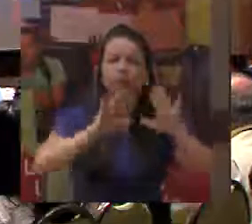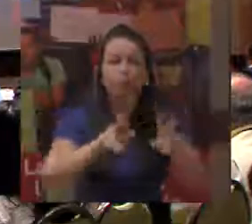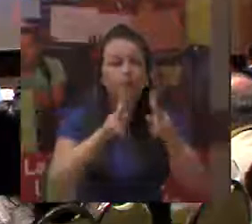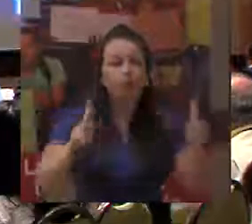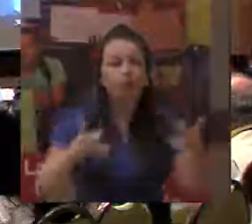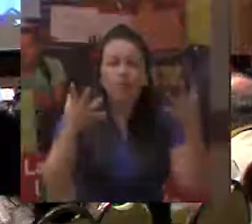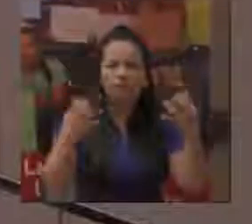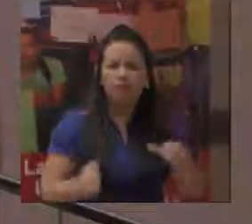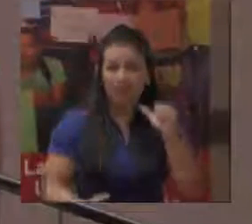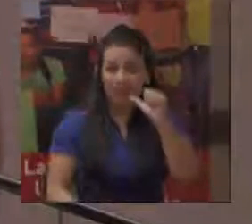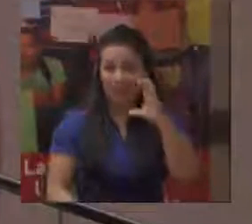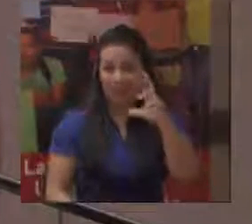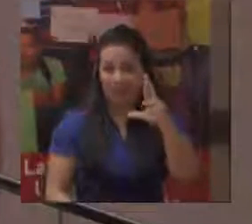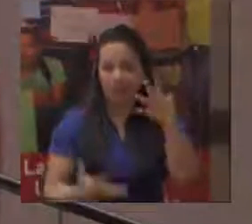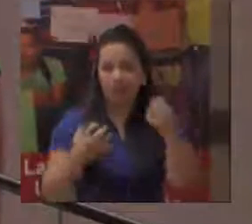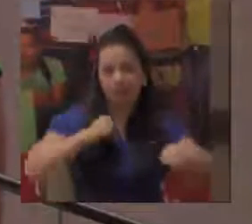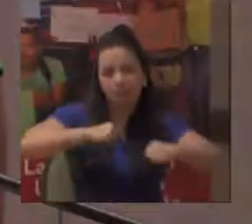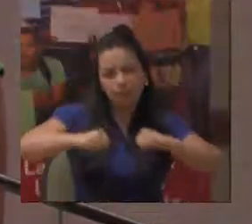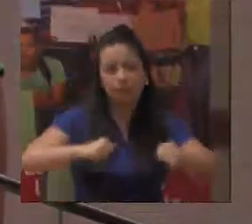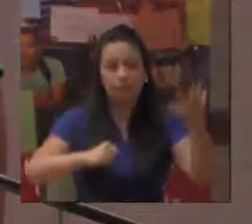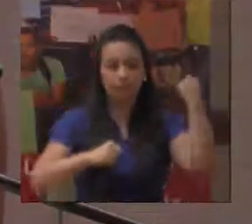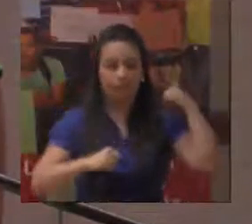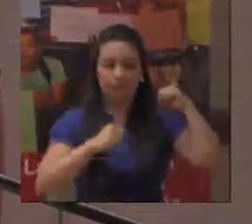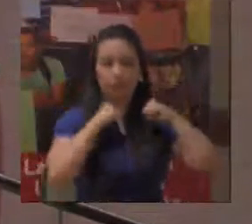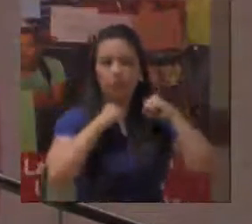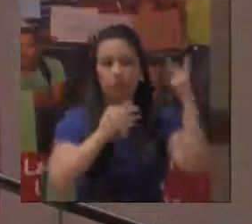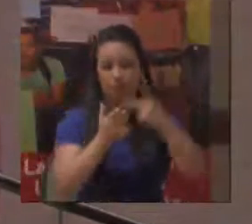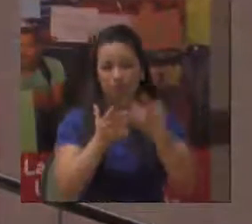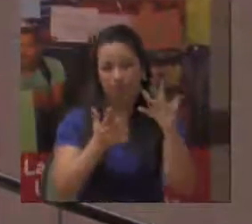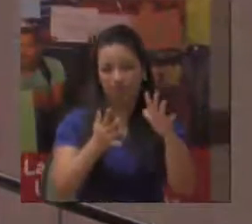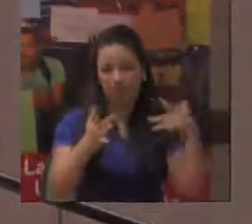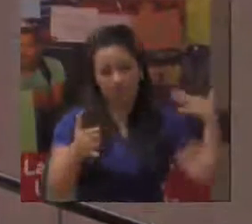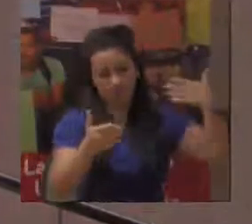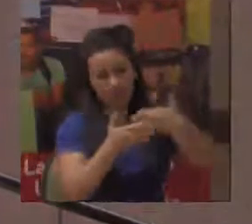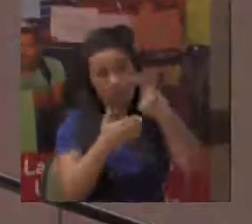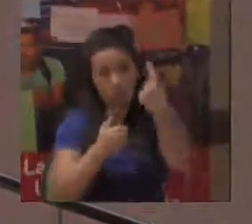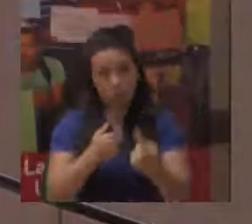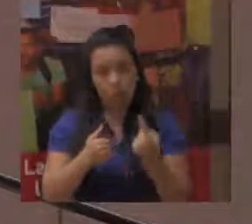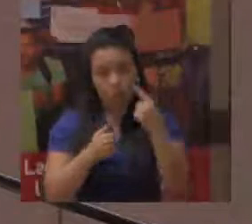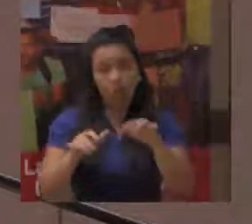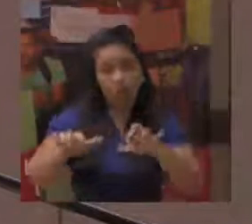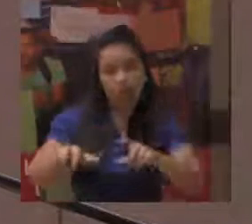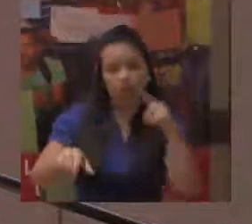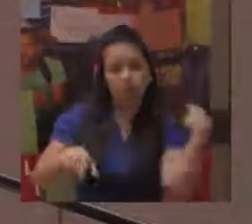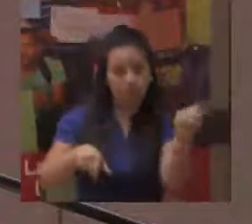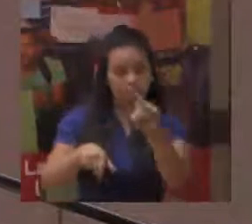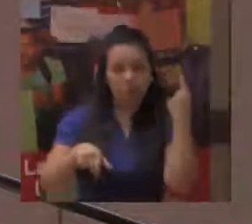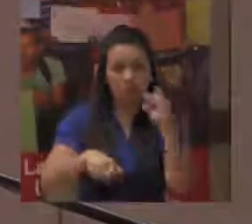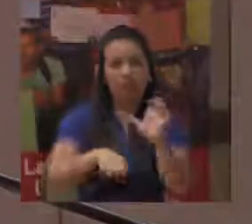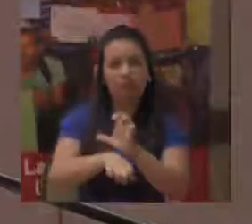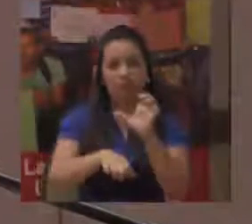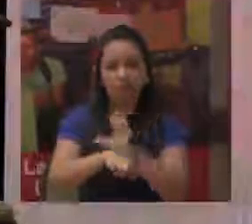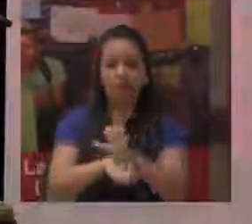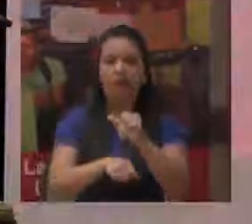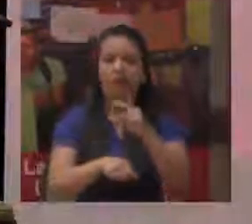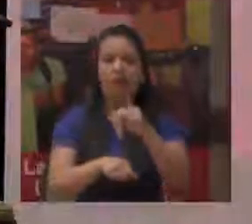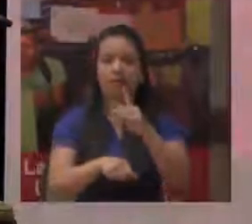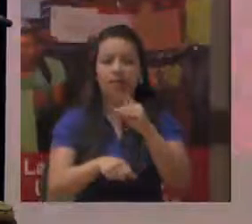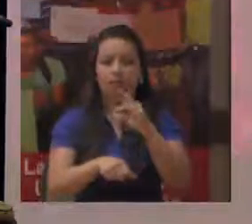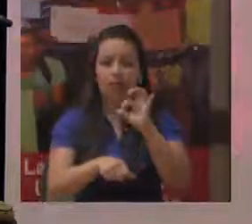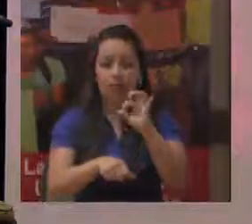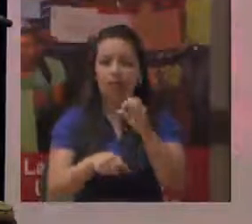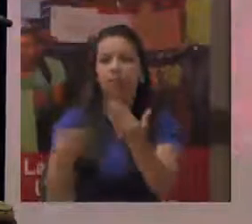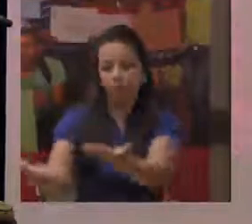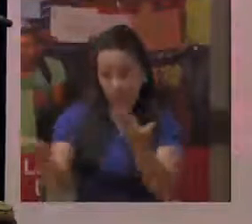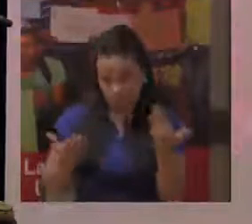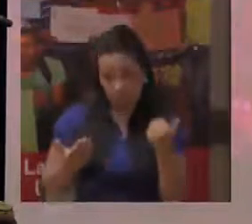Para la reintegración en el año 2015, vigencia 2015. El secretario general de la entidad, Andrés Stapper, nos va a contar